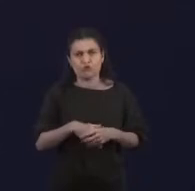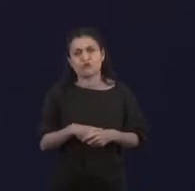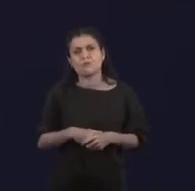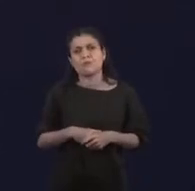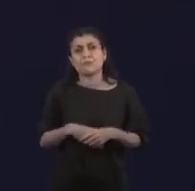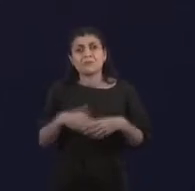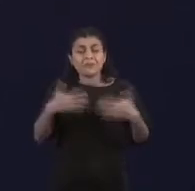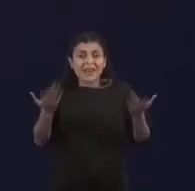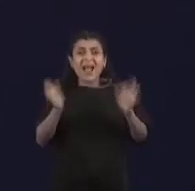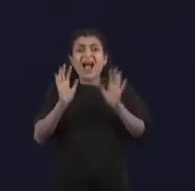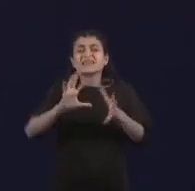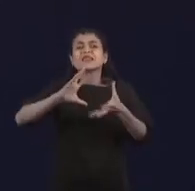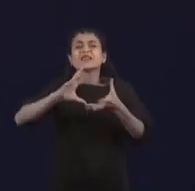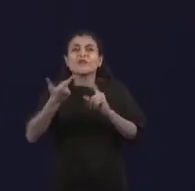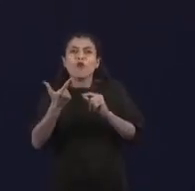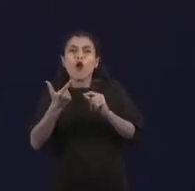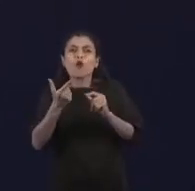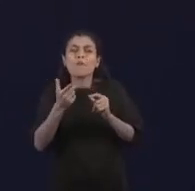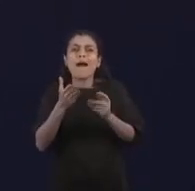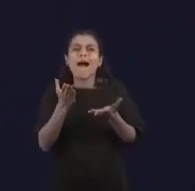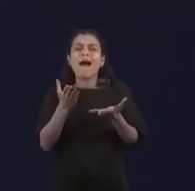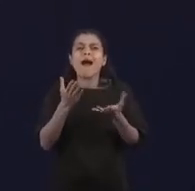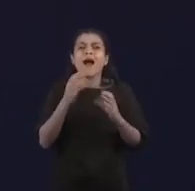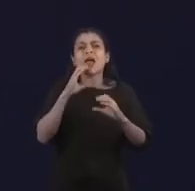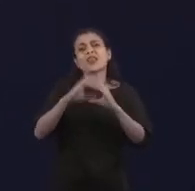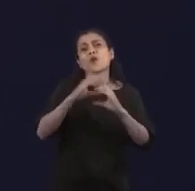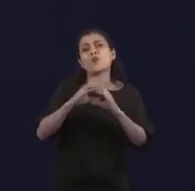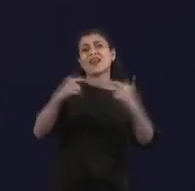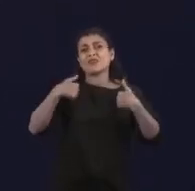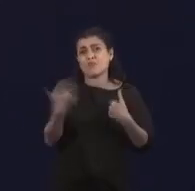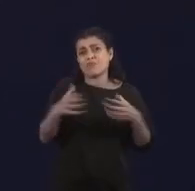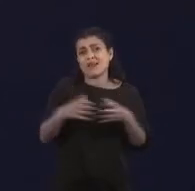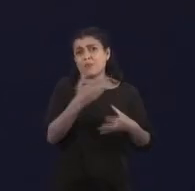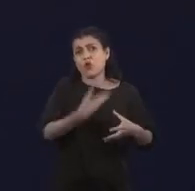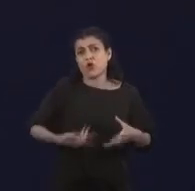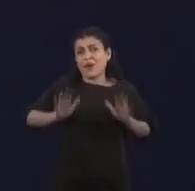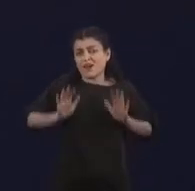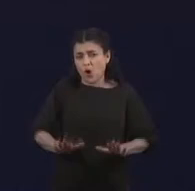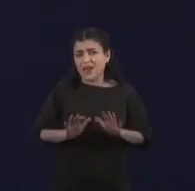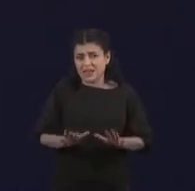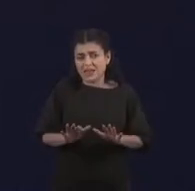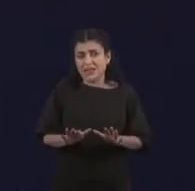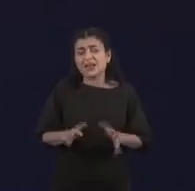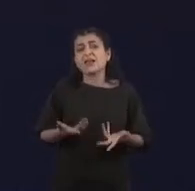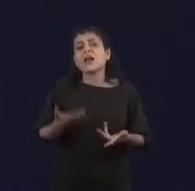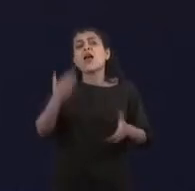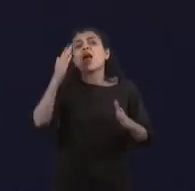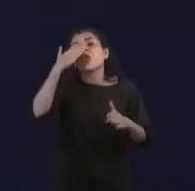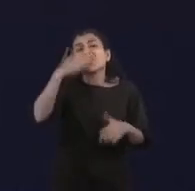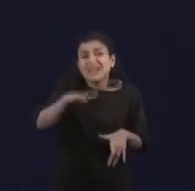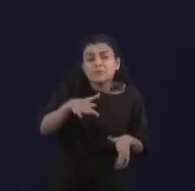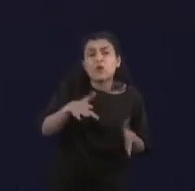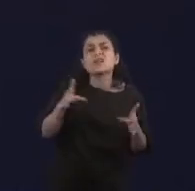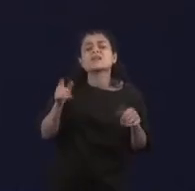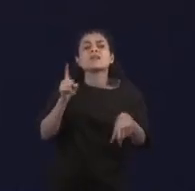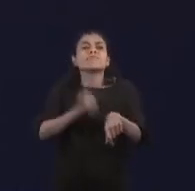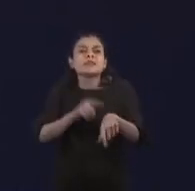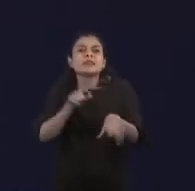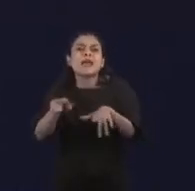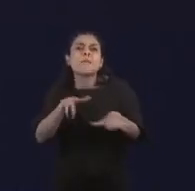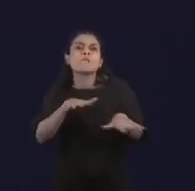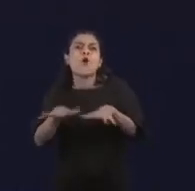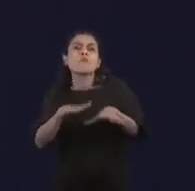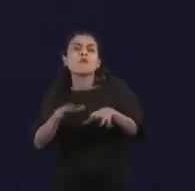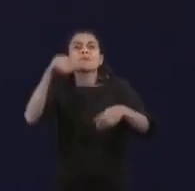de canales que hay donde nosotros comunicamos. Obviamente que la dinámica de las redes o la velocidad de las redes hace